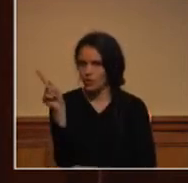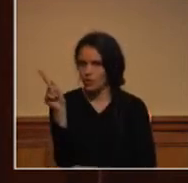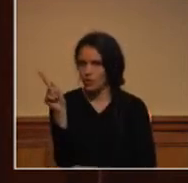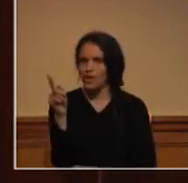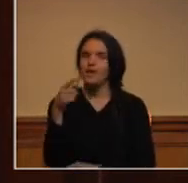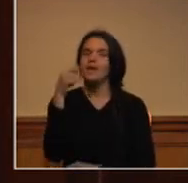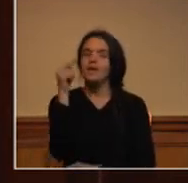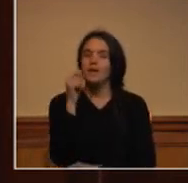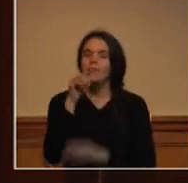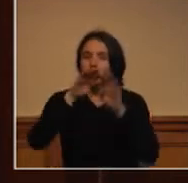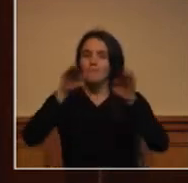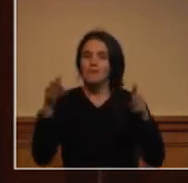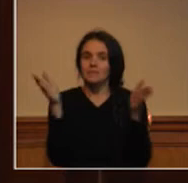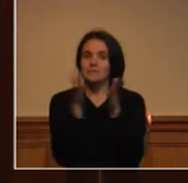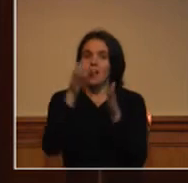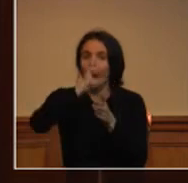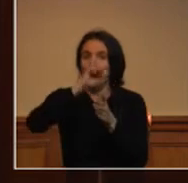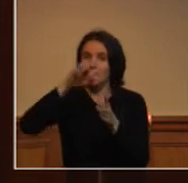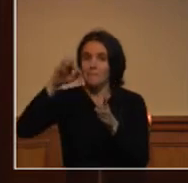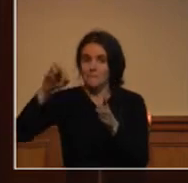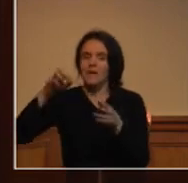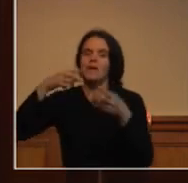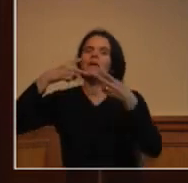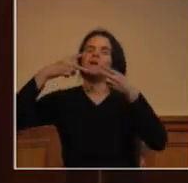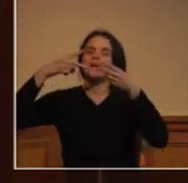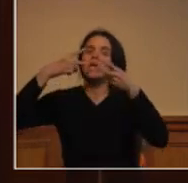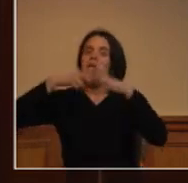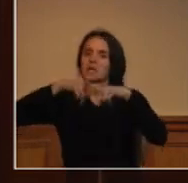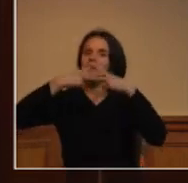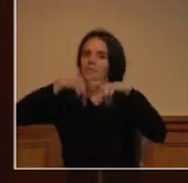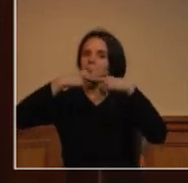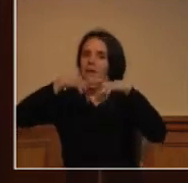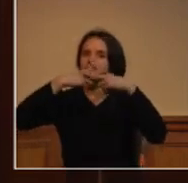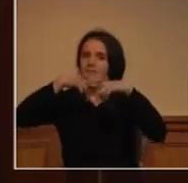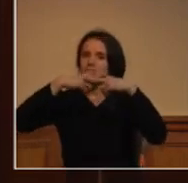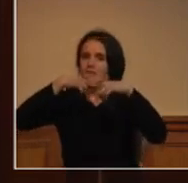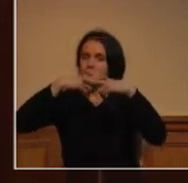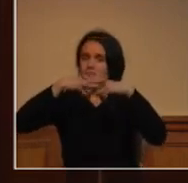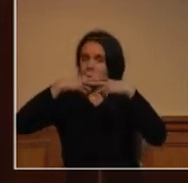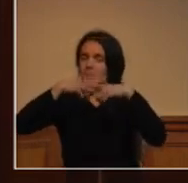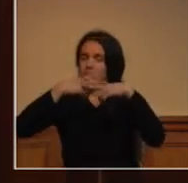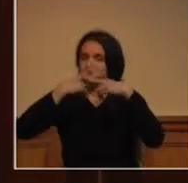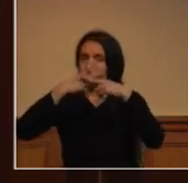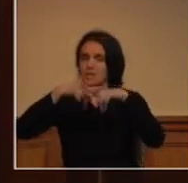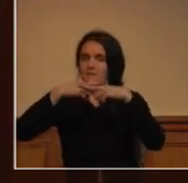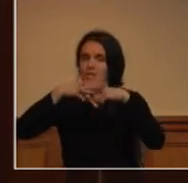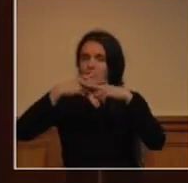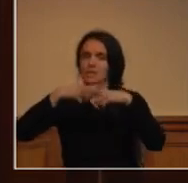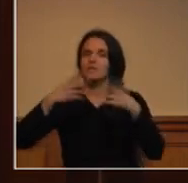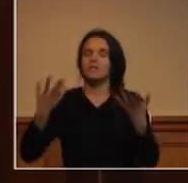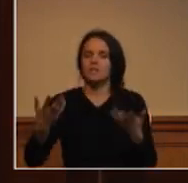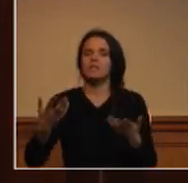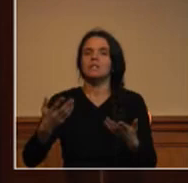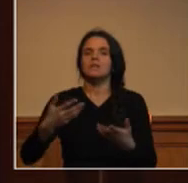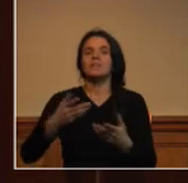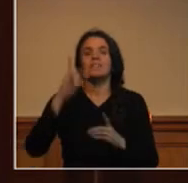Es un instrumento robusto, a nuestro juicio, voy a volver sobre esto un poquito más adelante, y